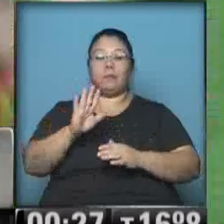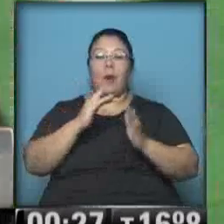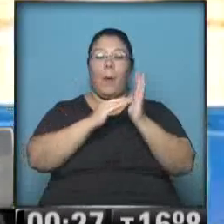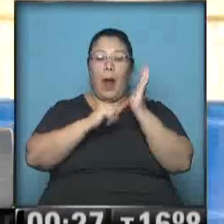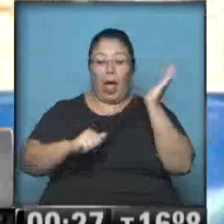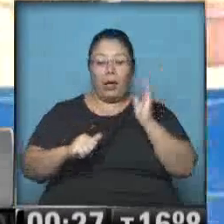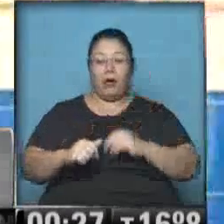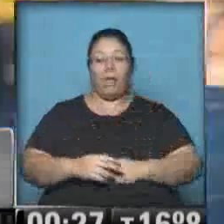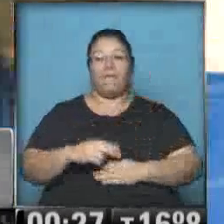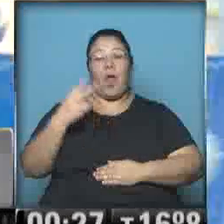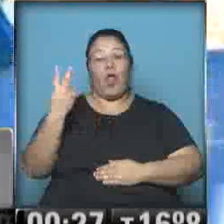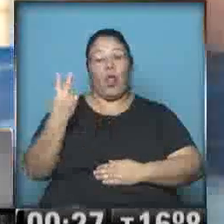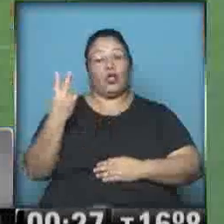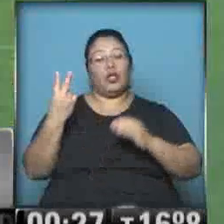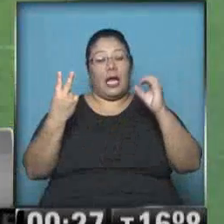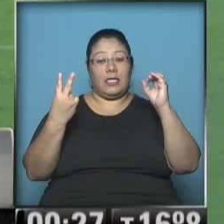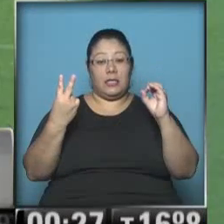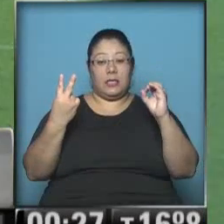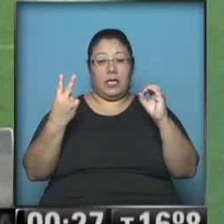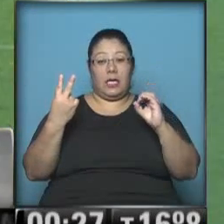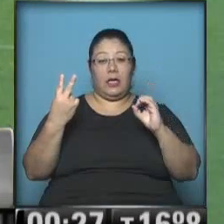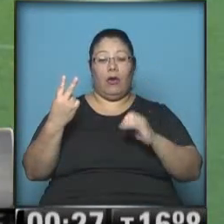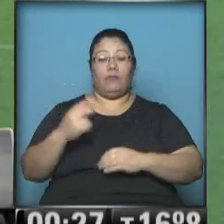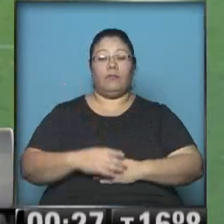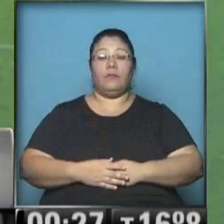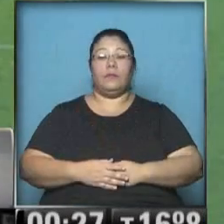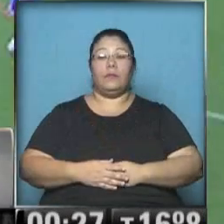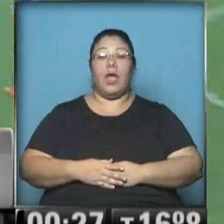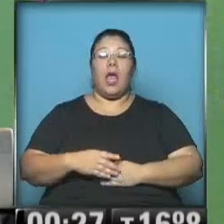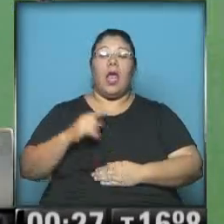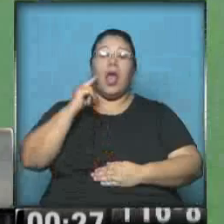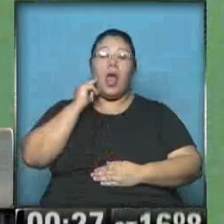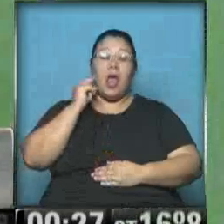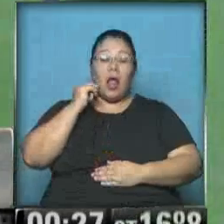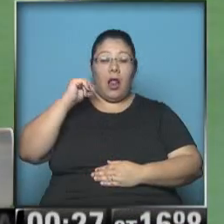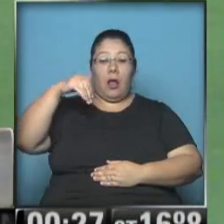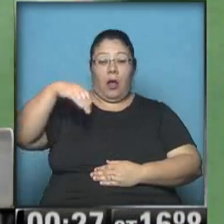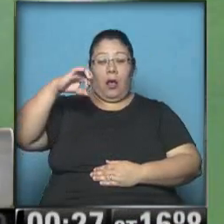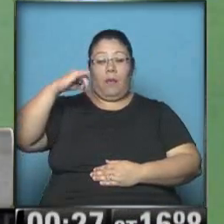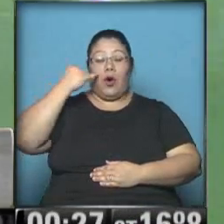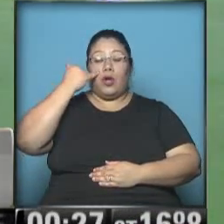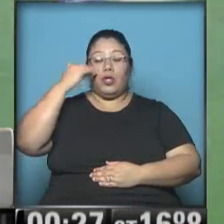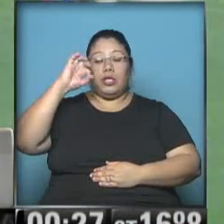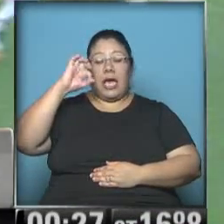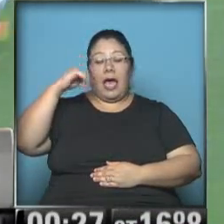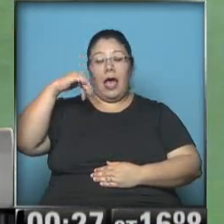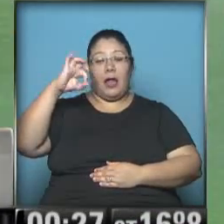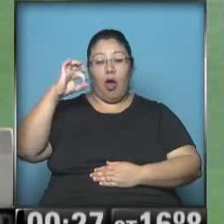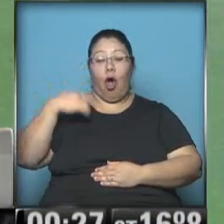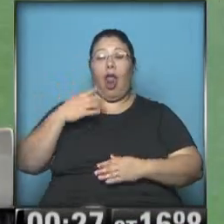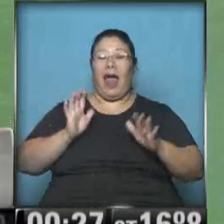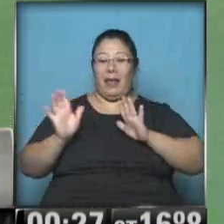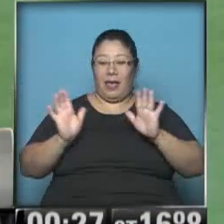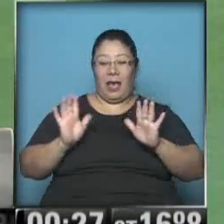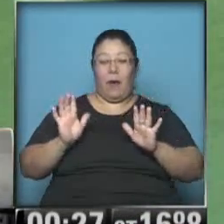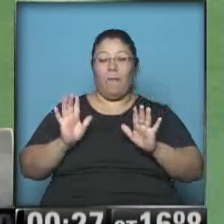arriba. Nada que hacer para Sebastián Moyano, que elegía bien el palo, pero que no llegaba a sacar allí el balón. 2-0 estaba el partido